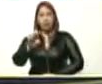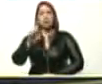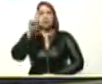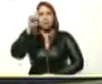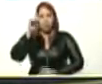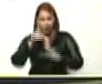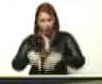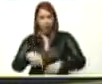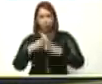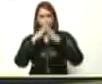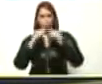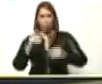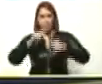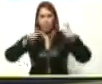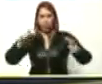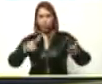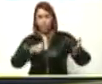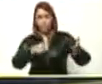año, dos mil veintiuno,